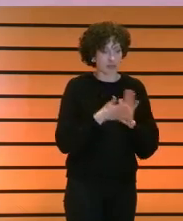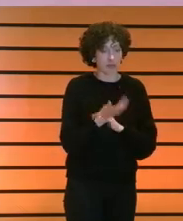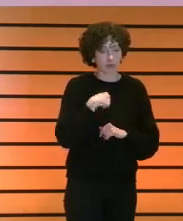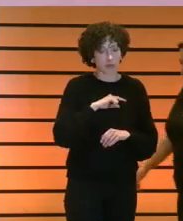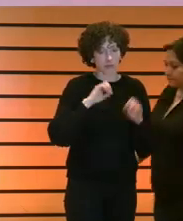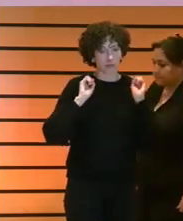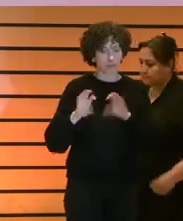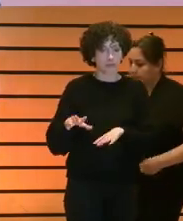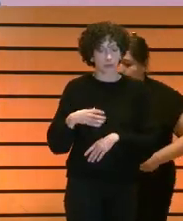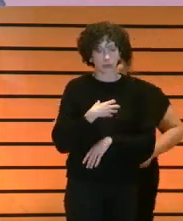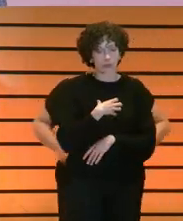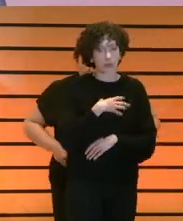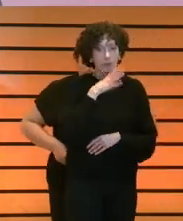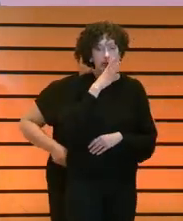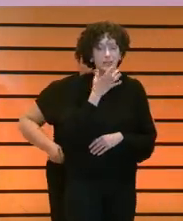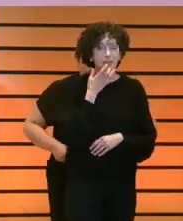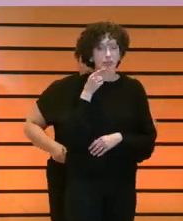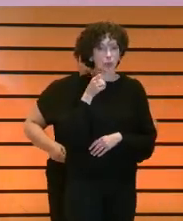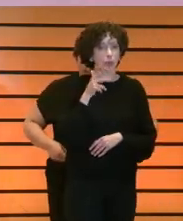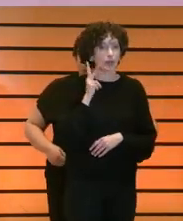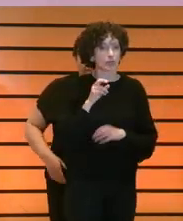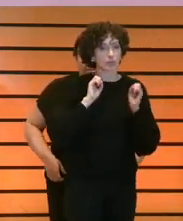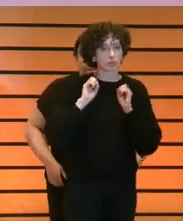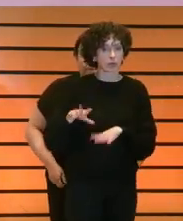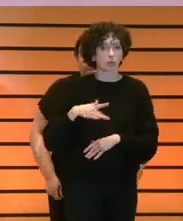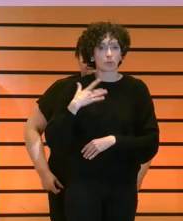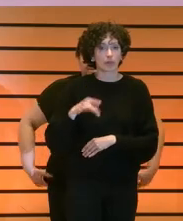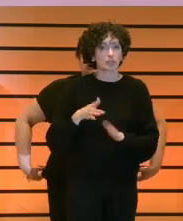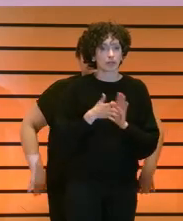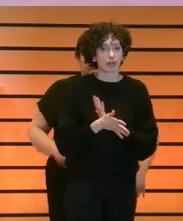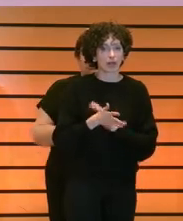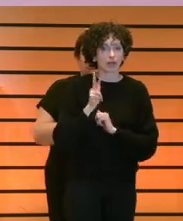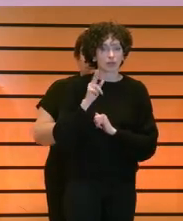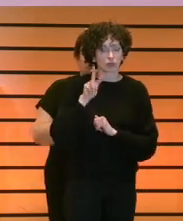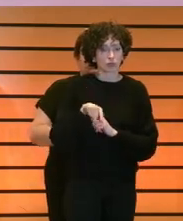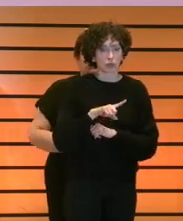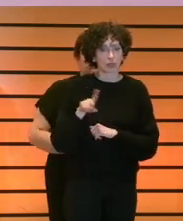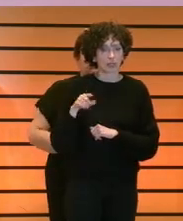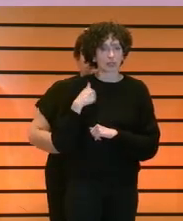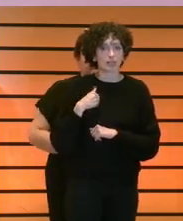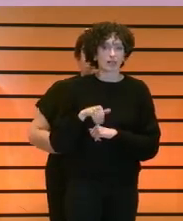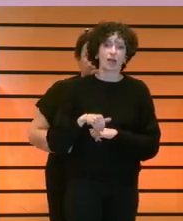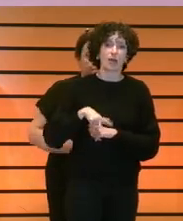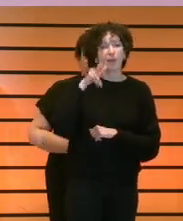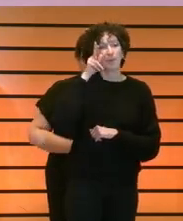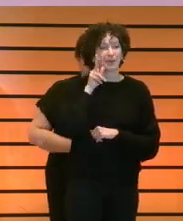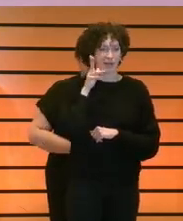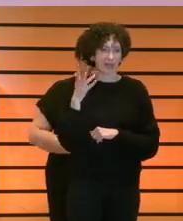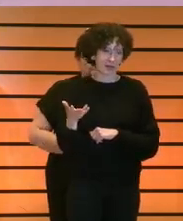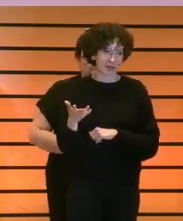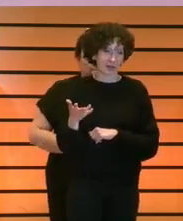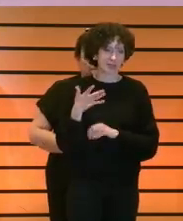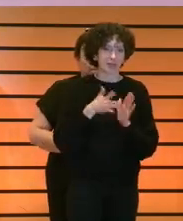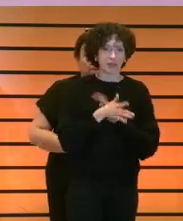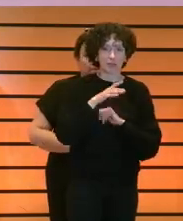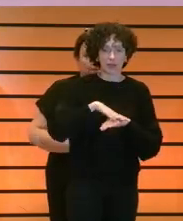a ello, porque si tú puedes renunciar a un derecho, ya no es un derecho, sino que es un privilegio, y ya deja de ser para todas las personas, pues